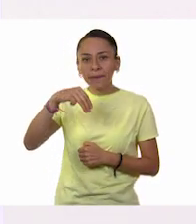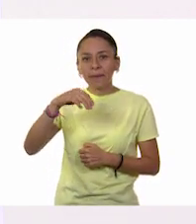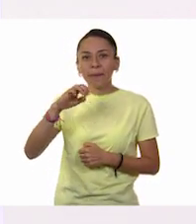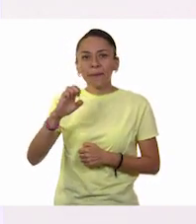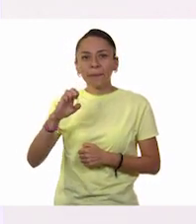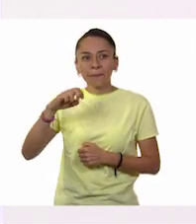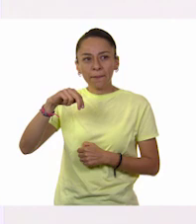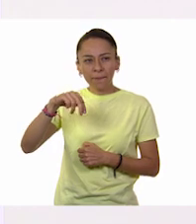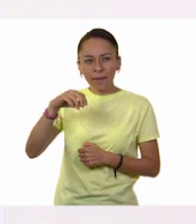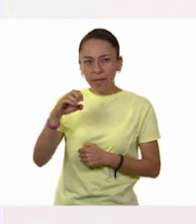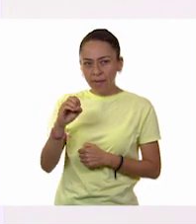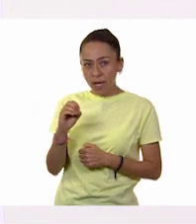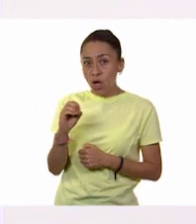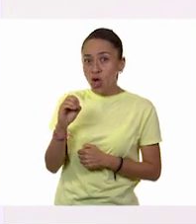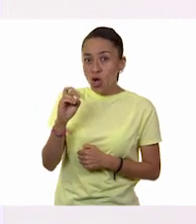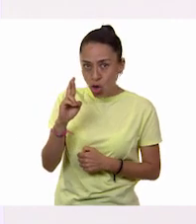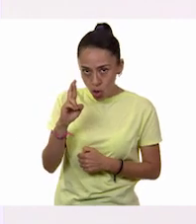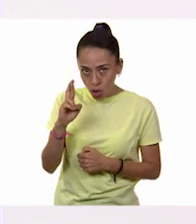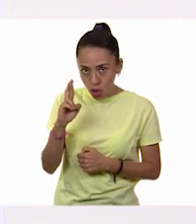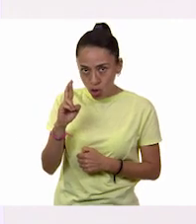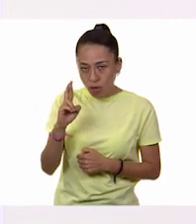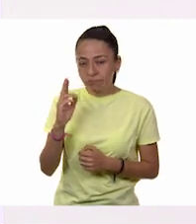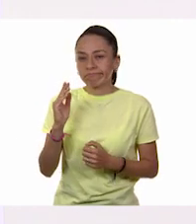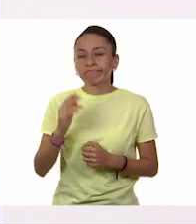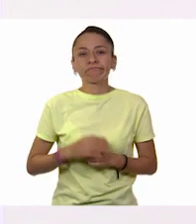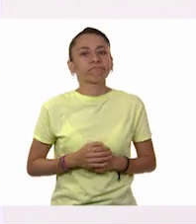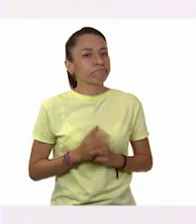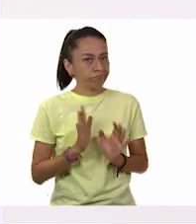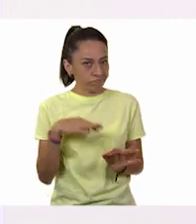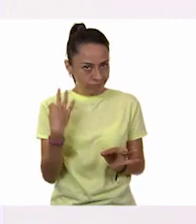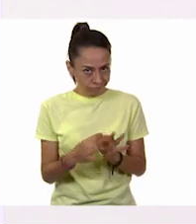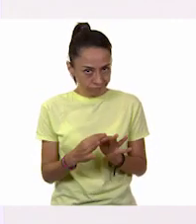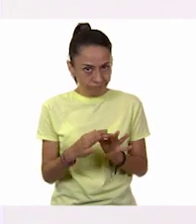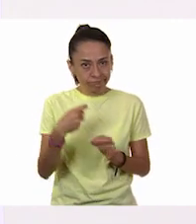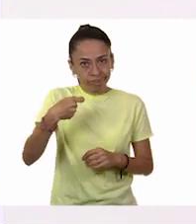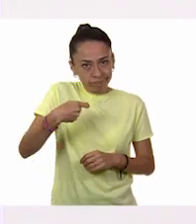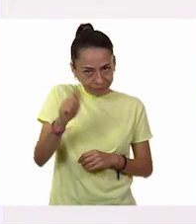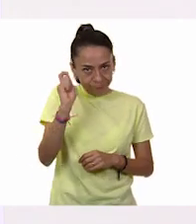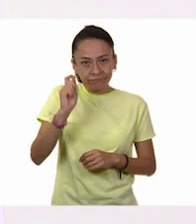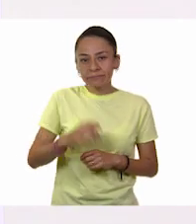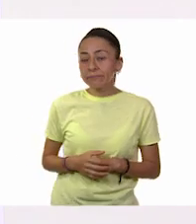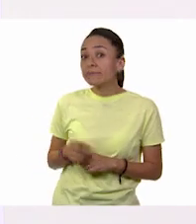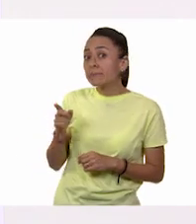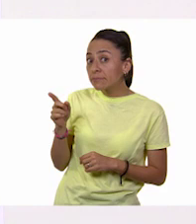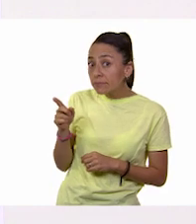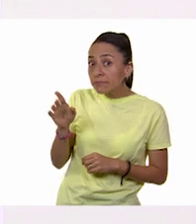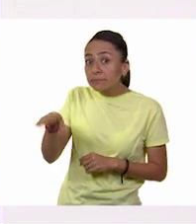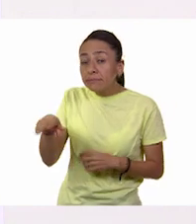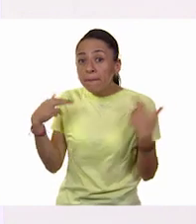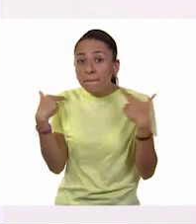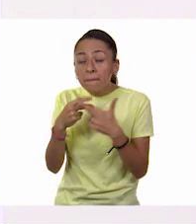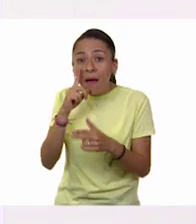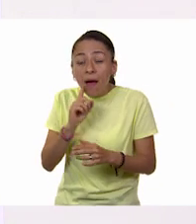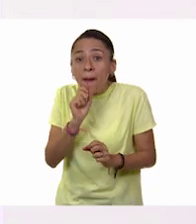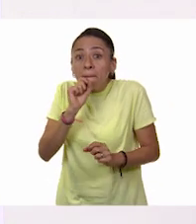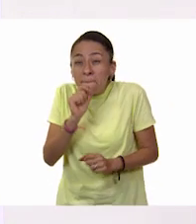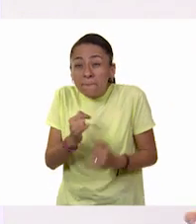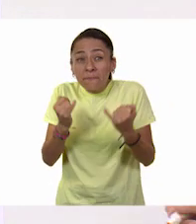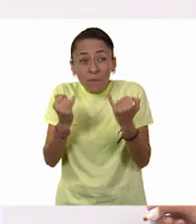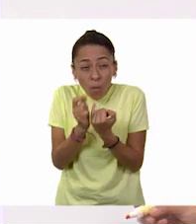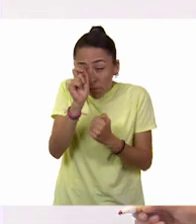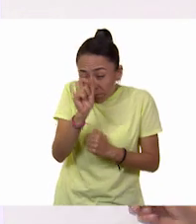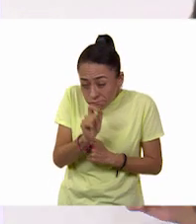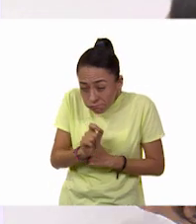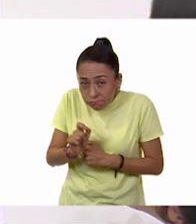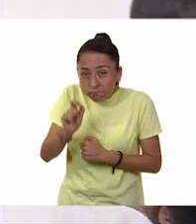Y ya tenemos esta. Ujú. Y maestra, ya también encontré al ladito de menor